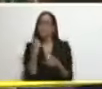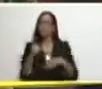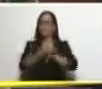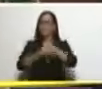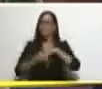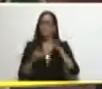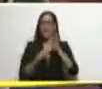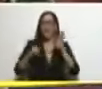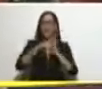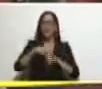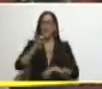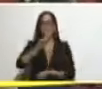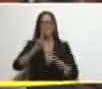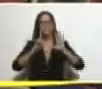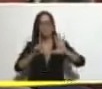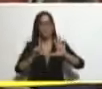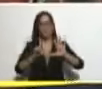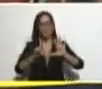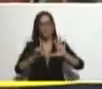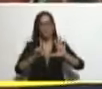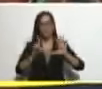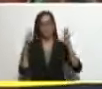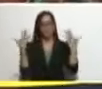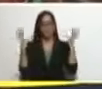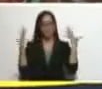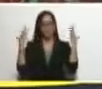Artículo 27.